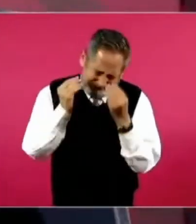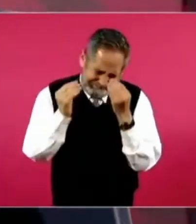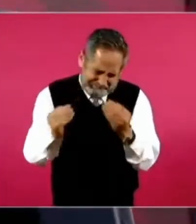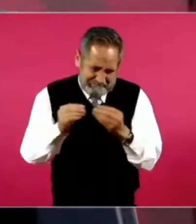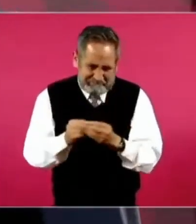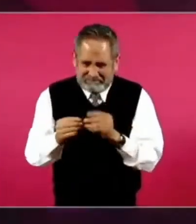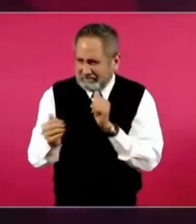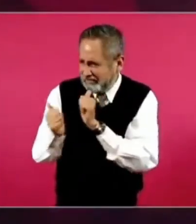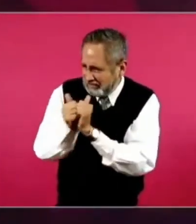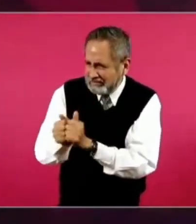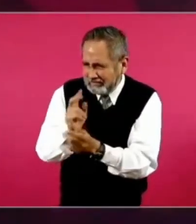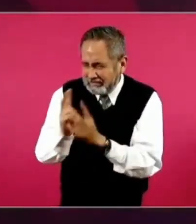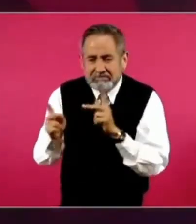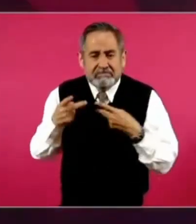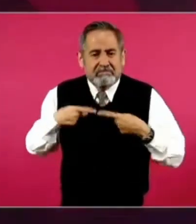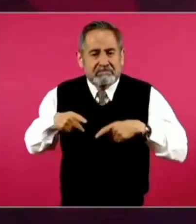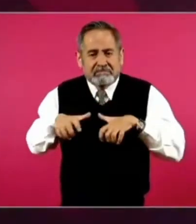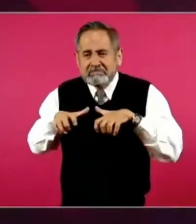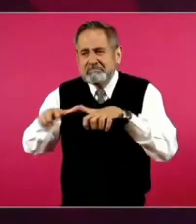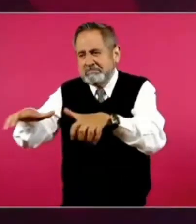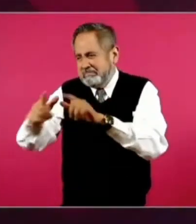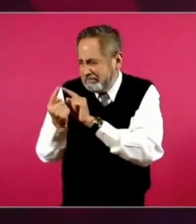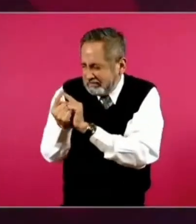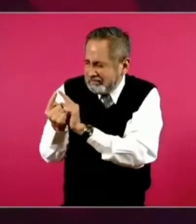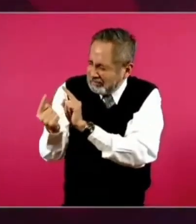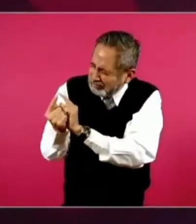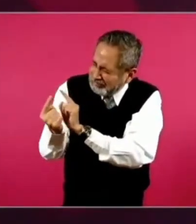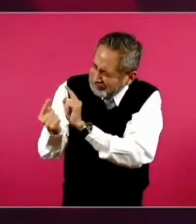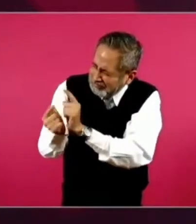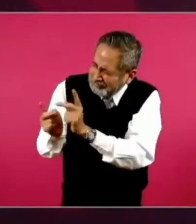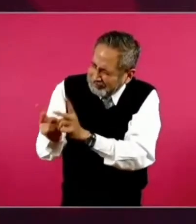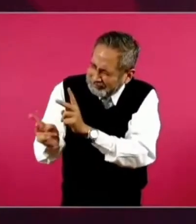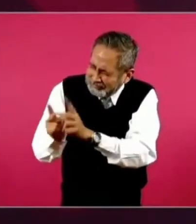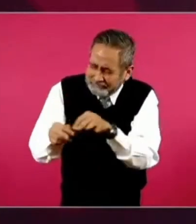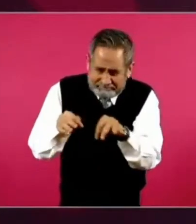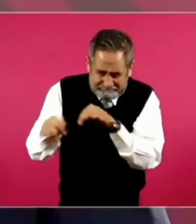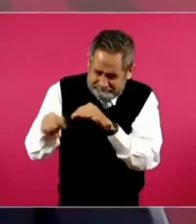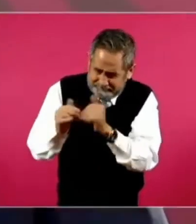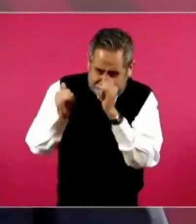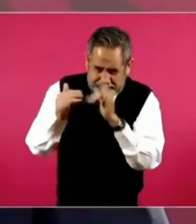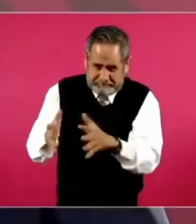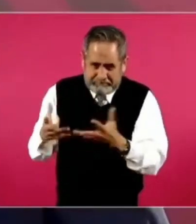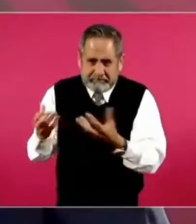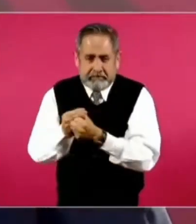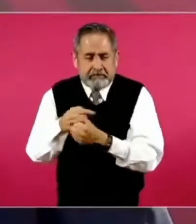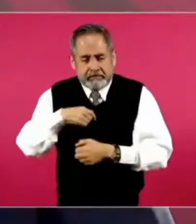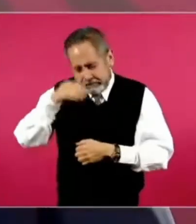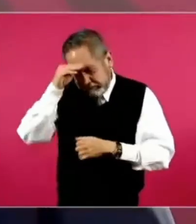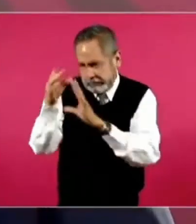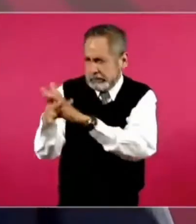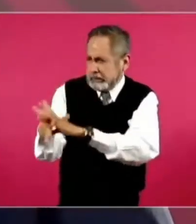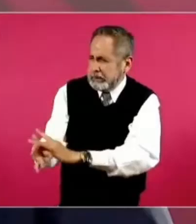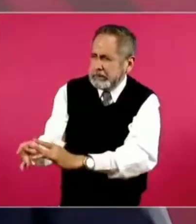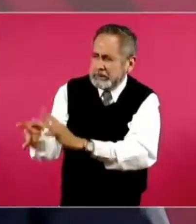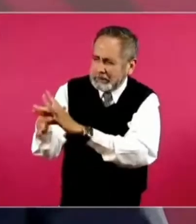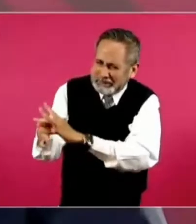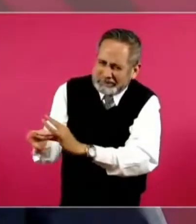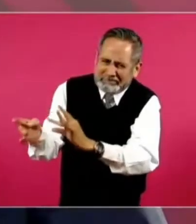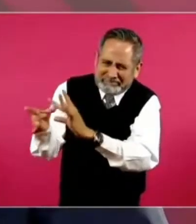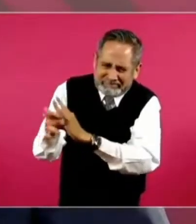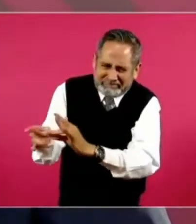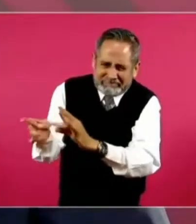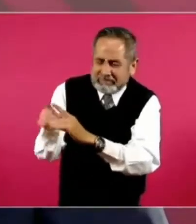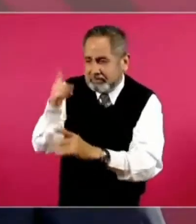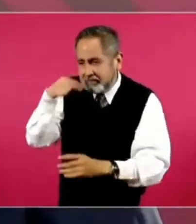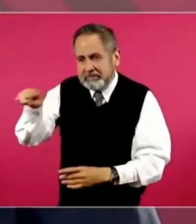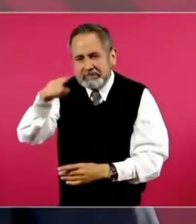abajo con el pueblo. Es un trabajo de concientización,